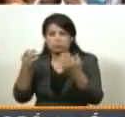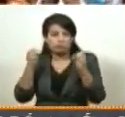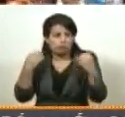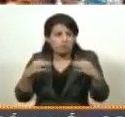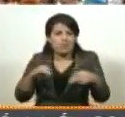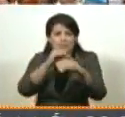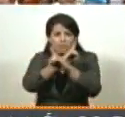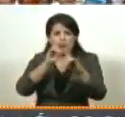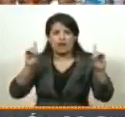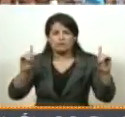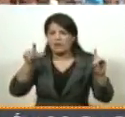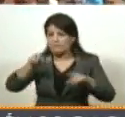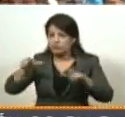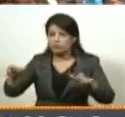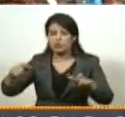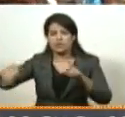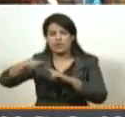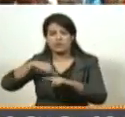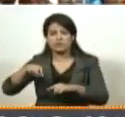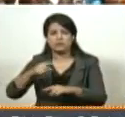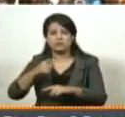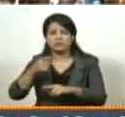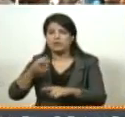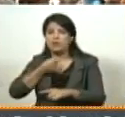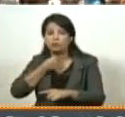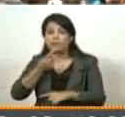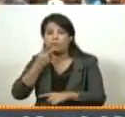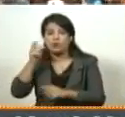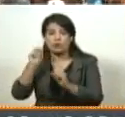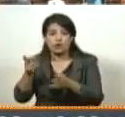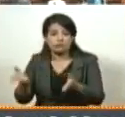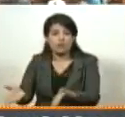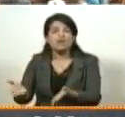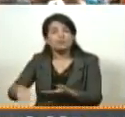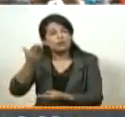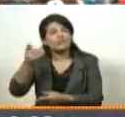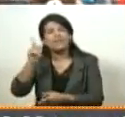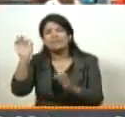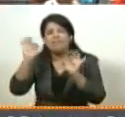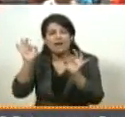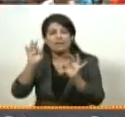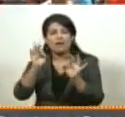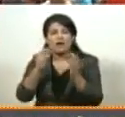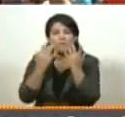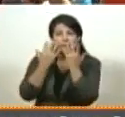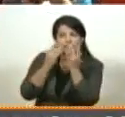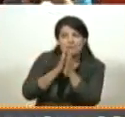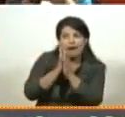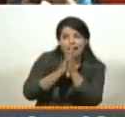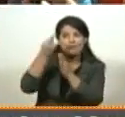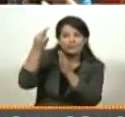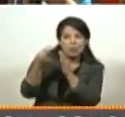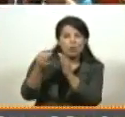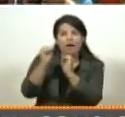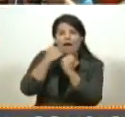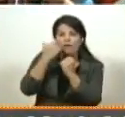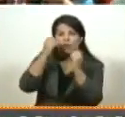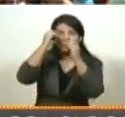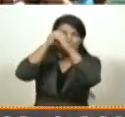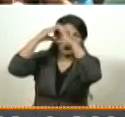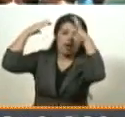entre militantes políticos, lo importante aquí es que no se generen falsas expectativas y